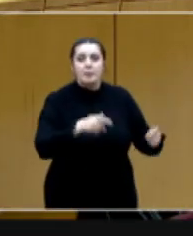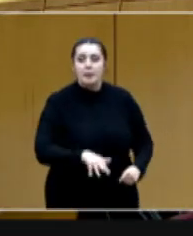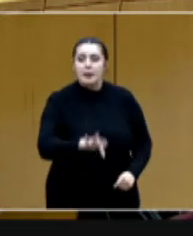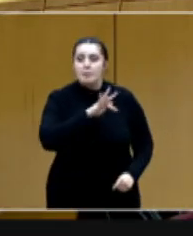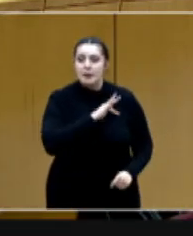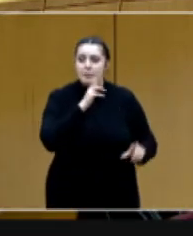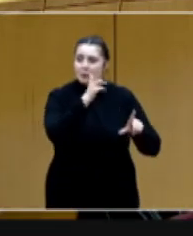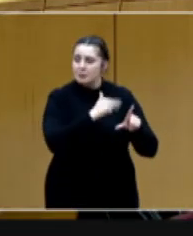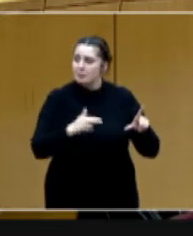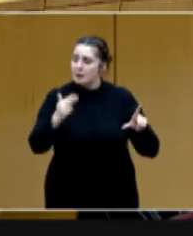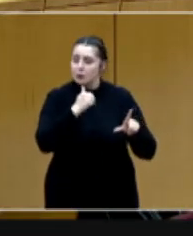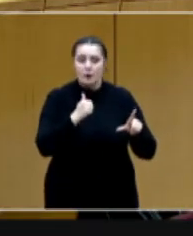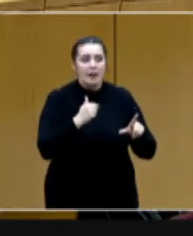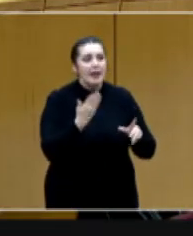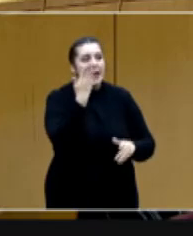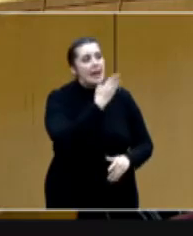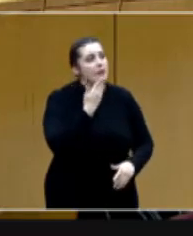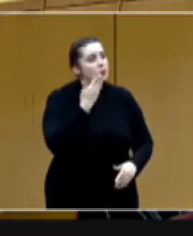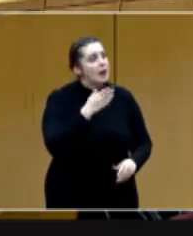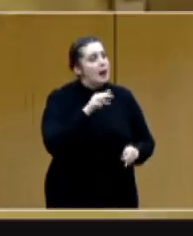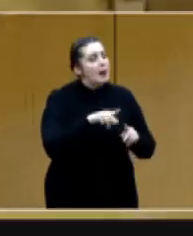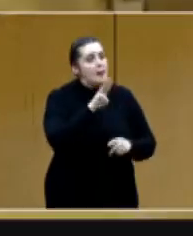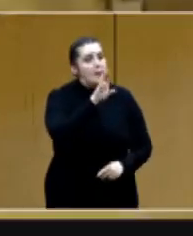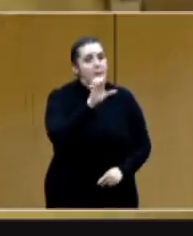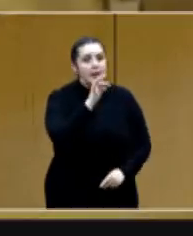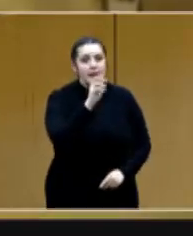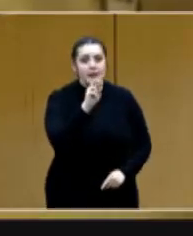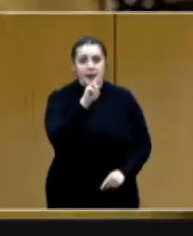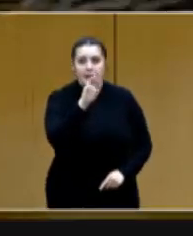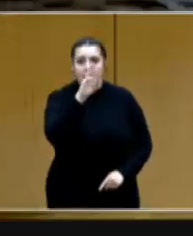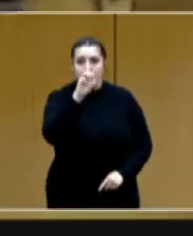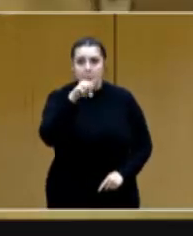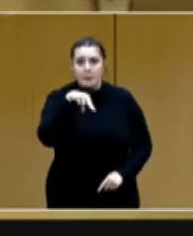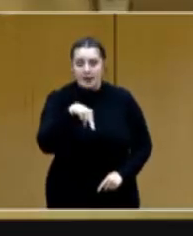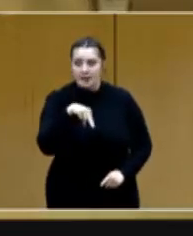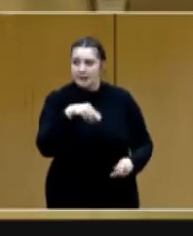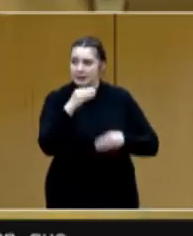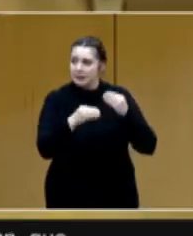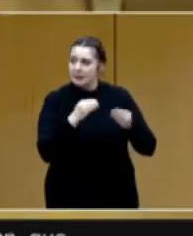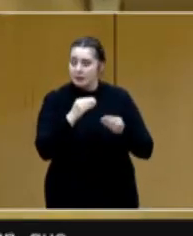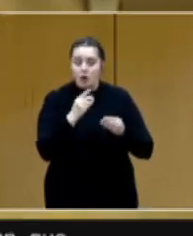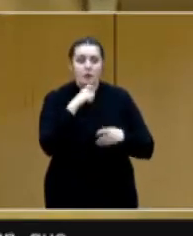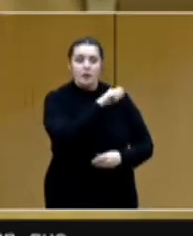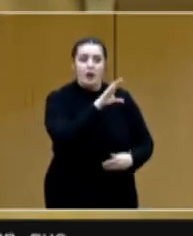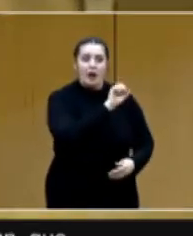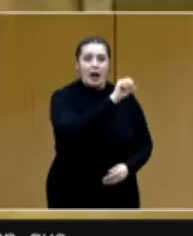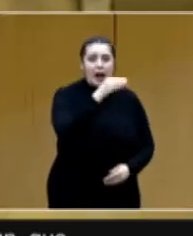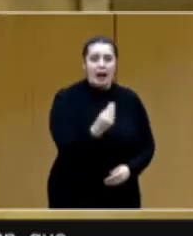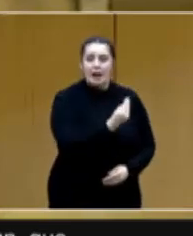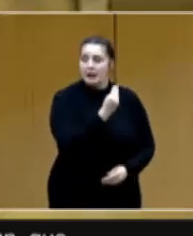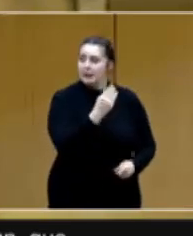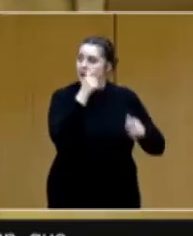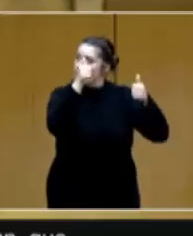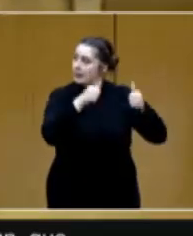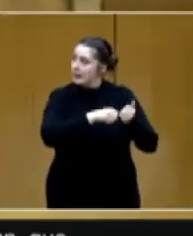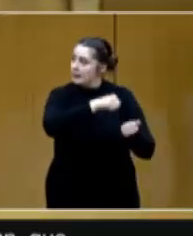Peter Pan que organizó y evaluó la fundación aéquitas una serie de diplomas a la gente que ha acreditado